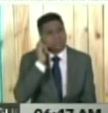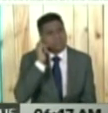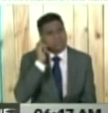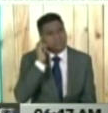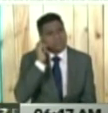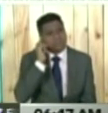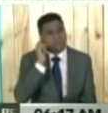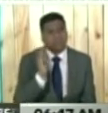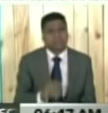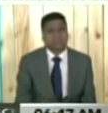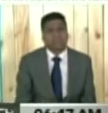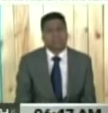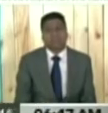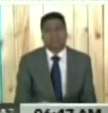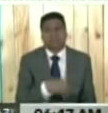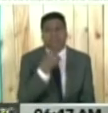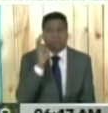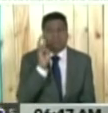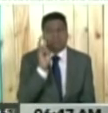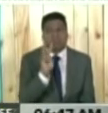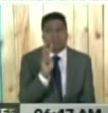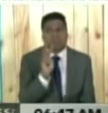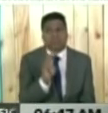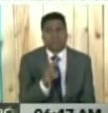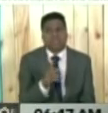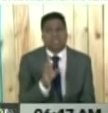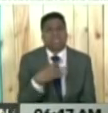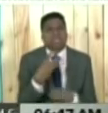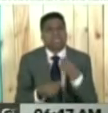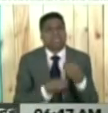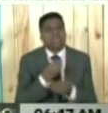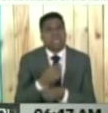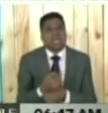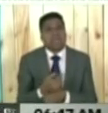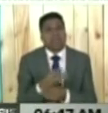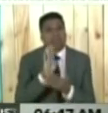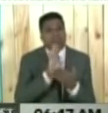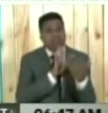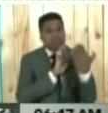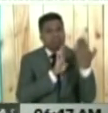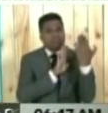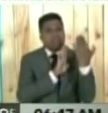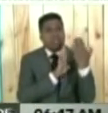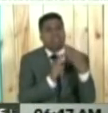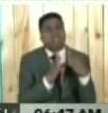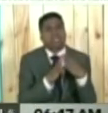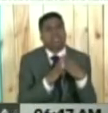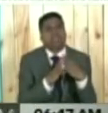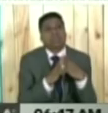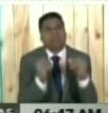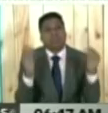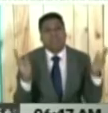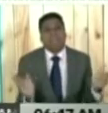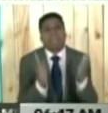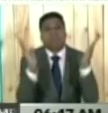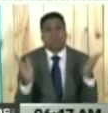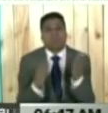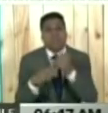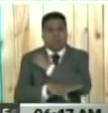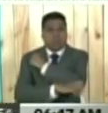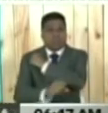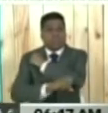Eso presupone que se actúe frente a quienes promovieron el fraude